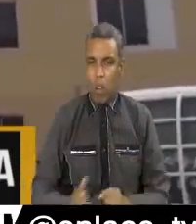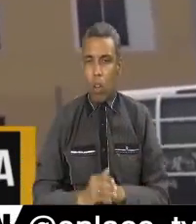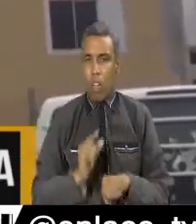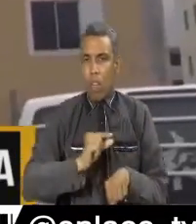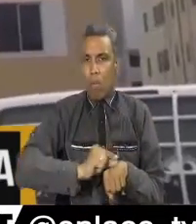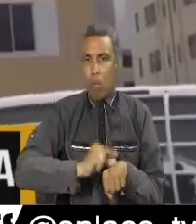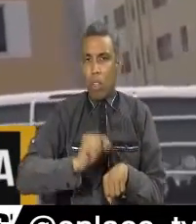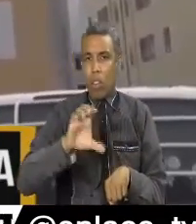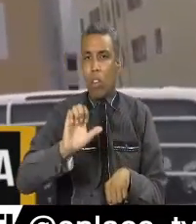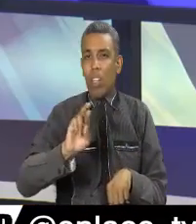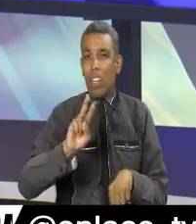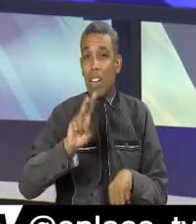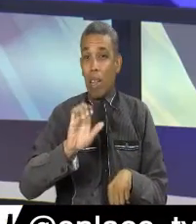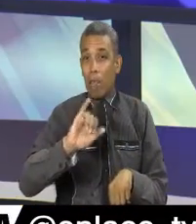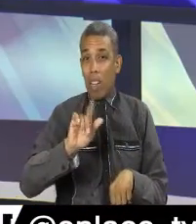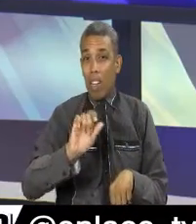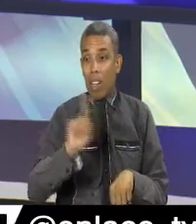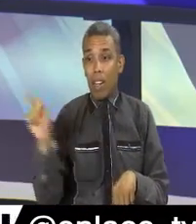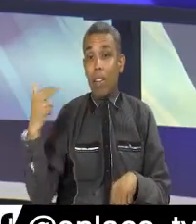correspondiente.